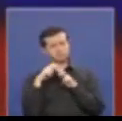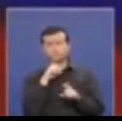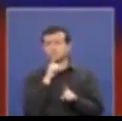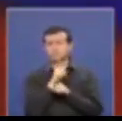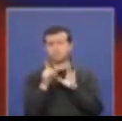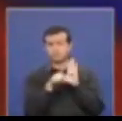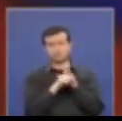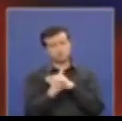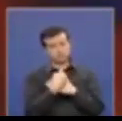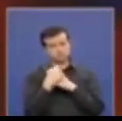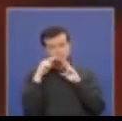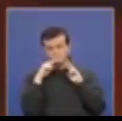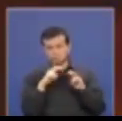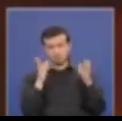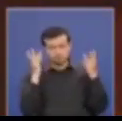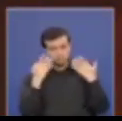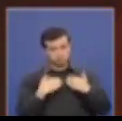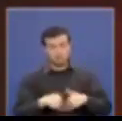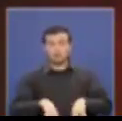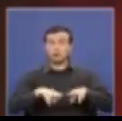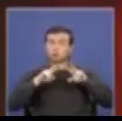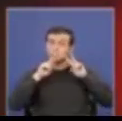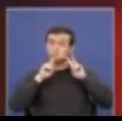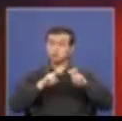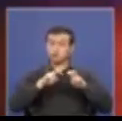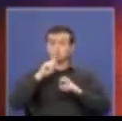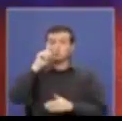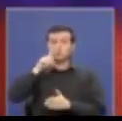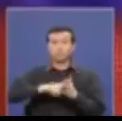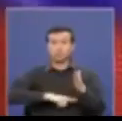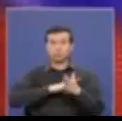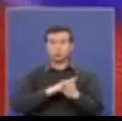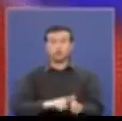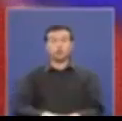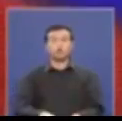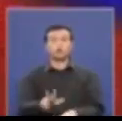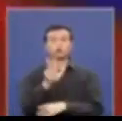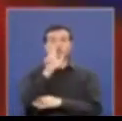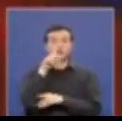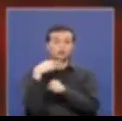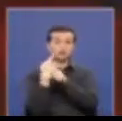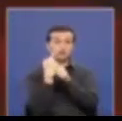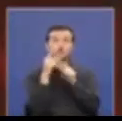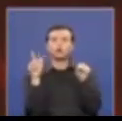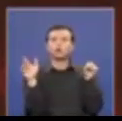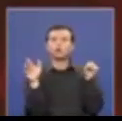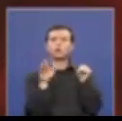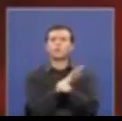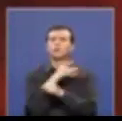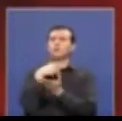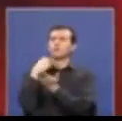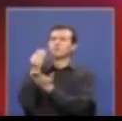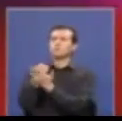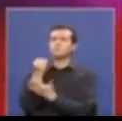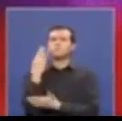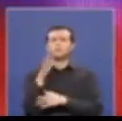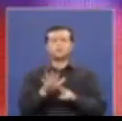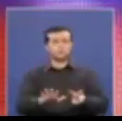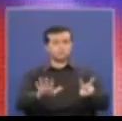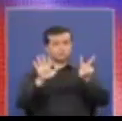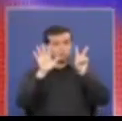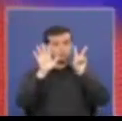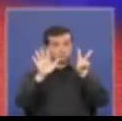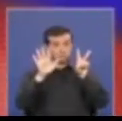acuerdo a la ley. Mientras acababan las investigaciones, se prohibió el vuelo de 3 helicópteros, en total compramos 7 helicópteros, y